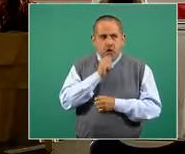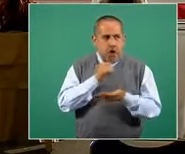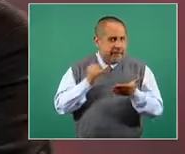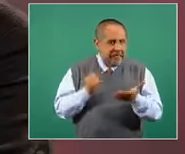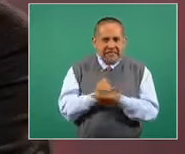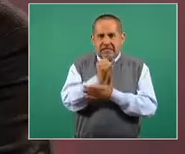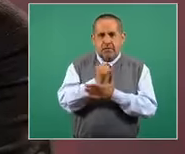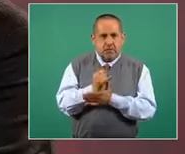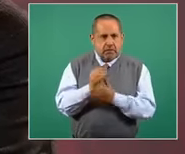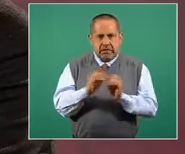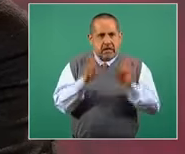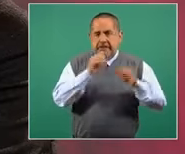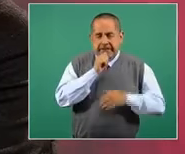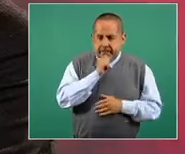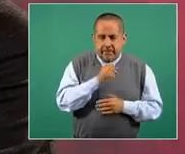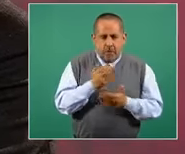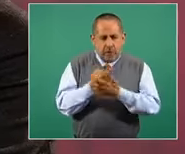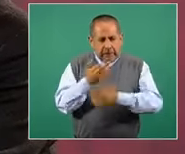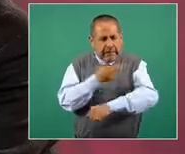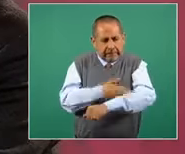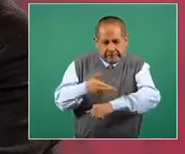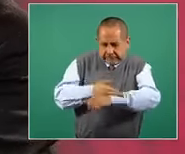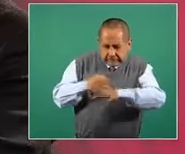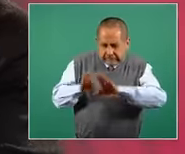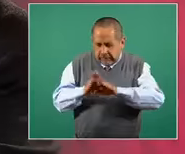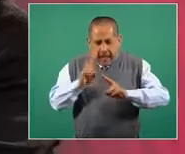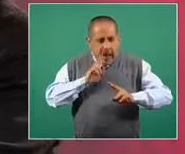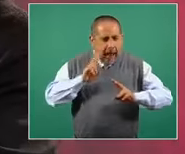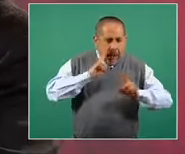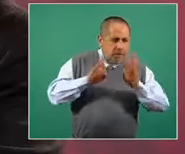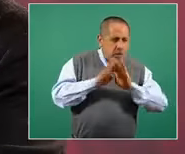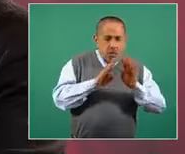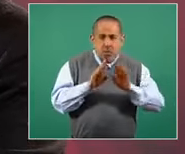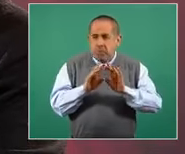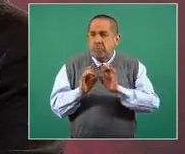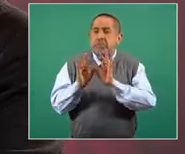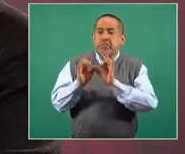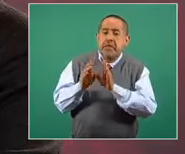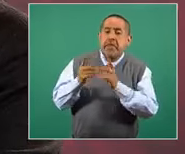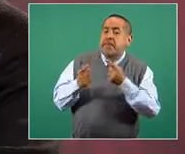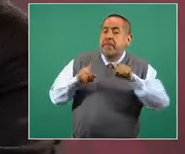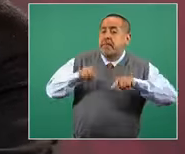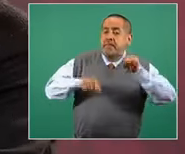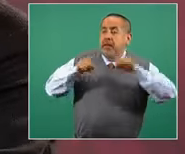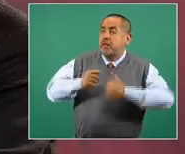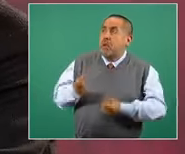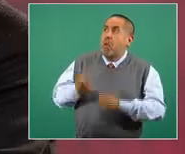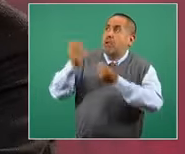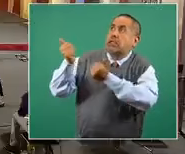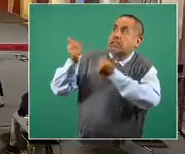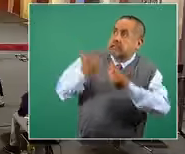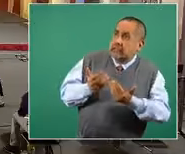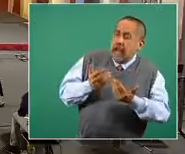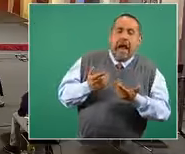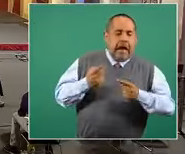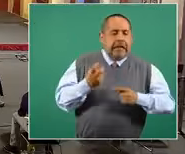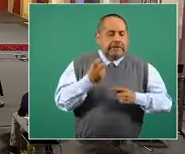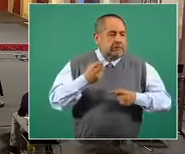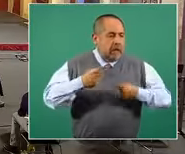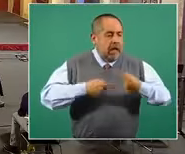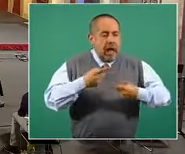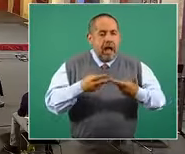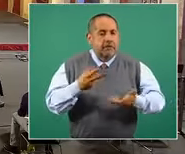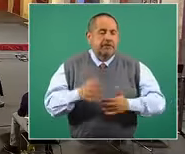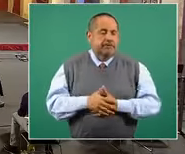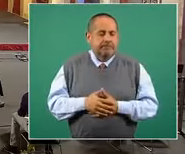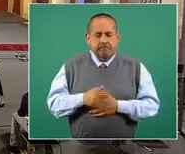tomada. Estamos afinando los detalles para poder cubrir cualquiera de las circunstancias y hacerlo de la manera más oportuna.